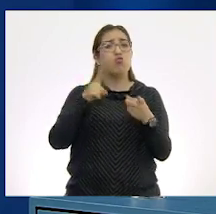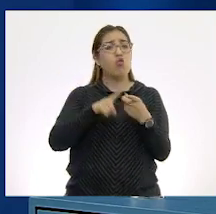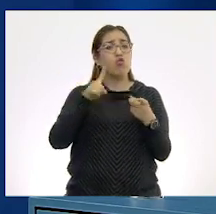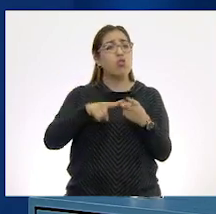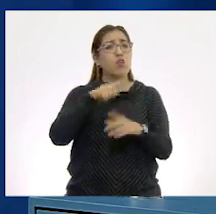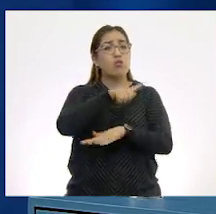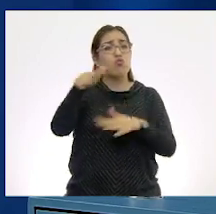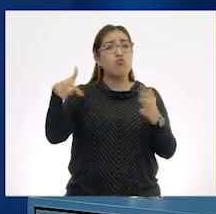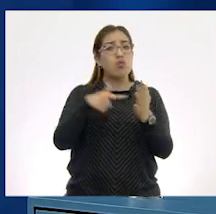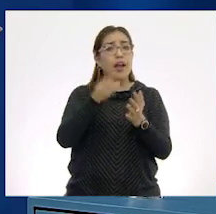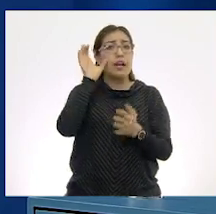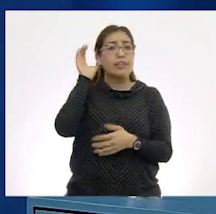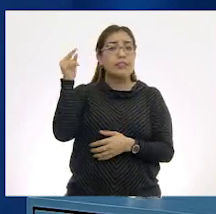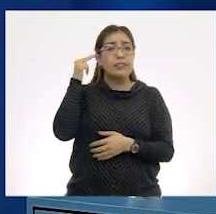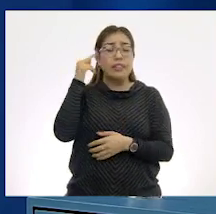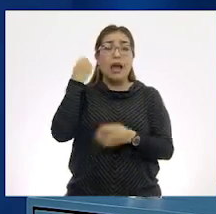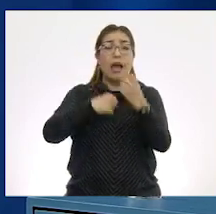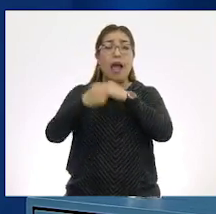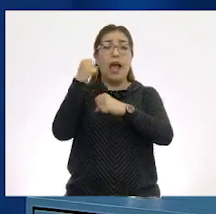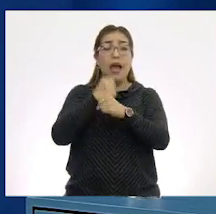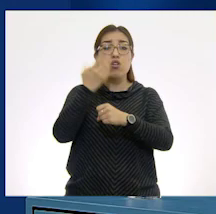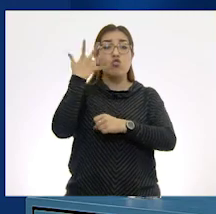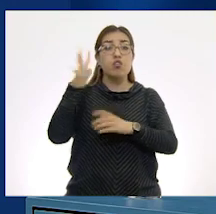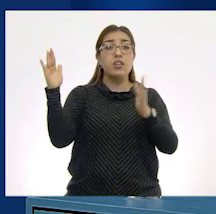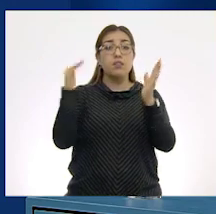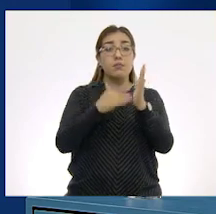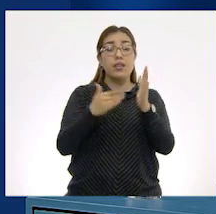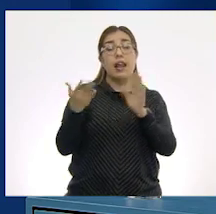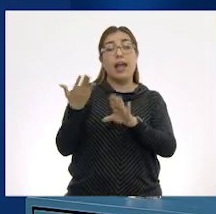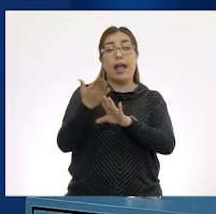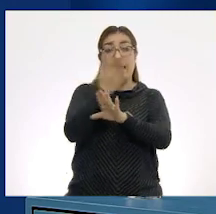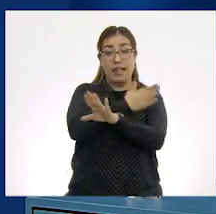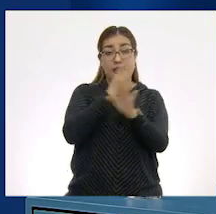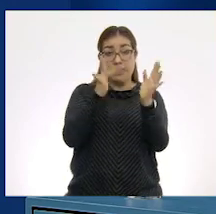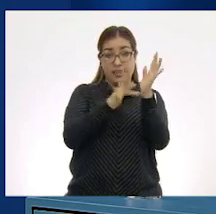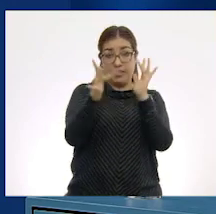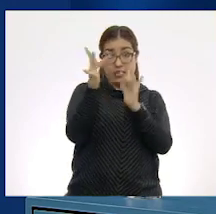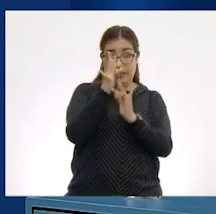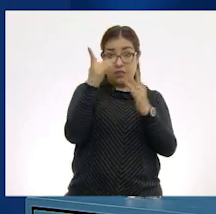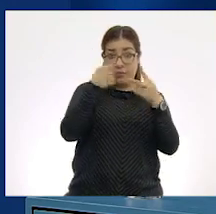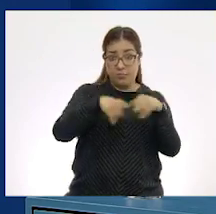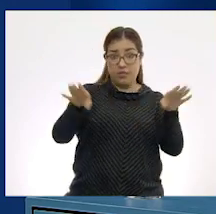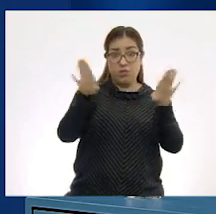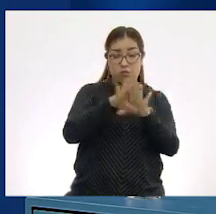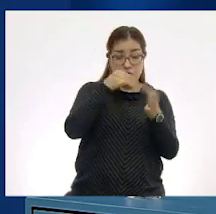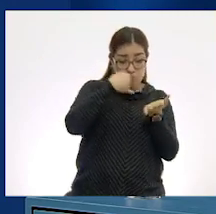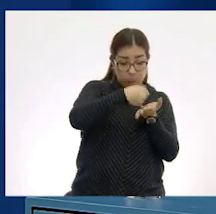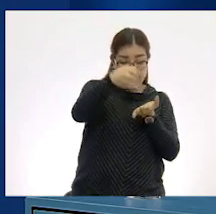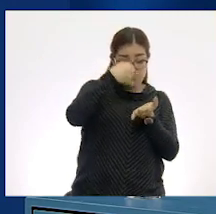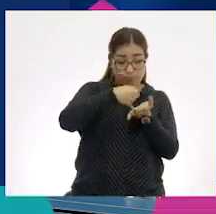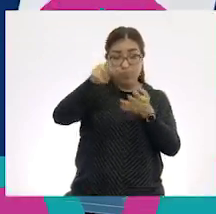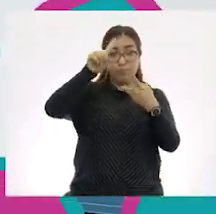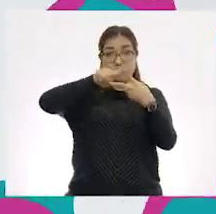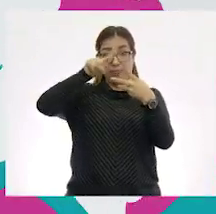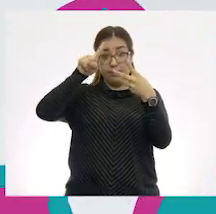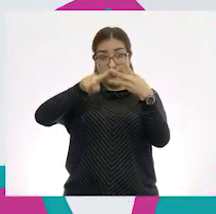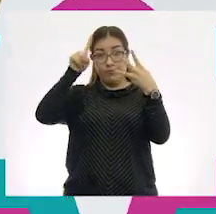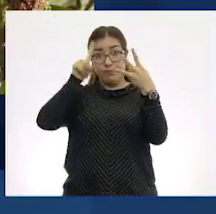en el año 10.000 a.C. aproximadamente, con el cultivo de 3 tipos de alimentos